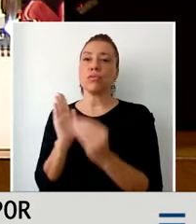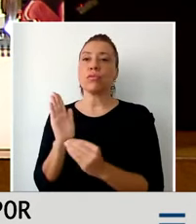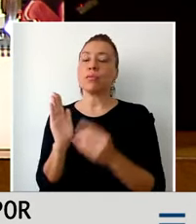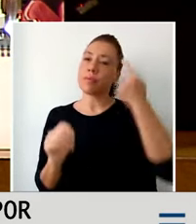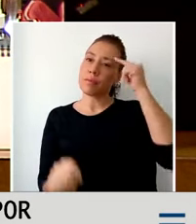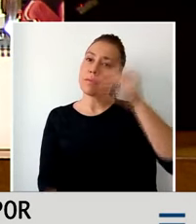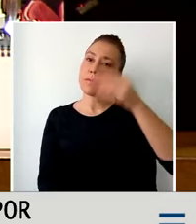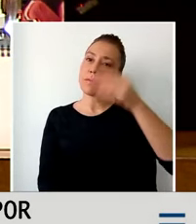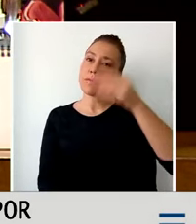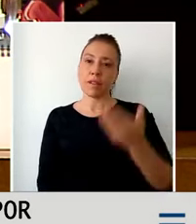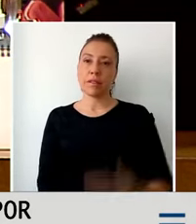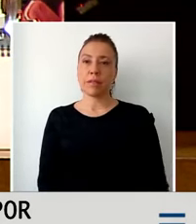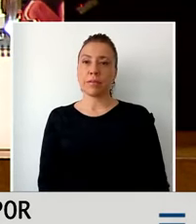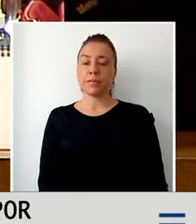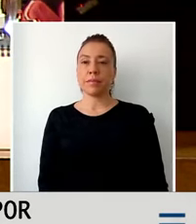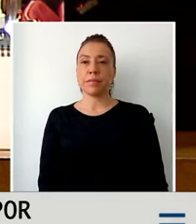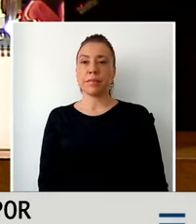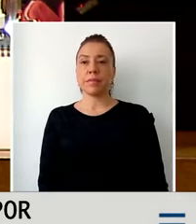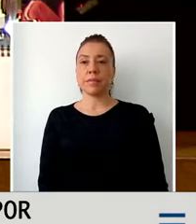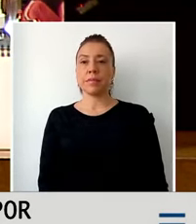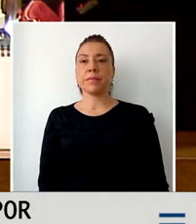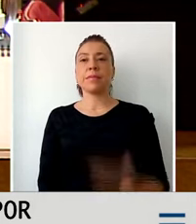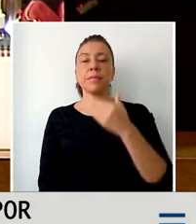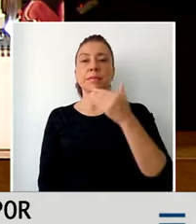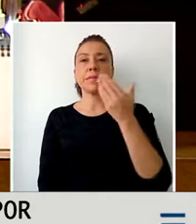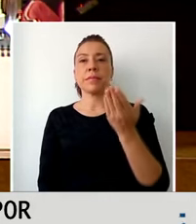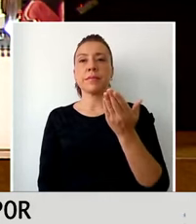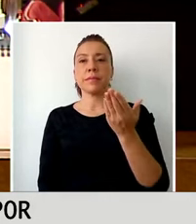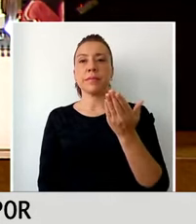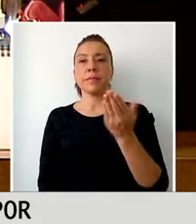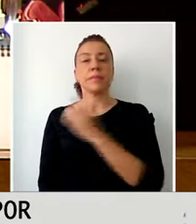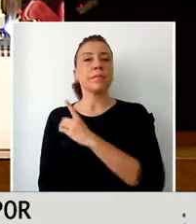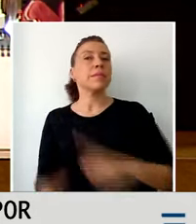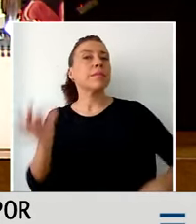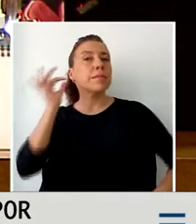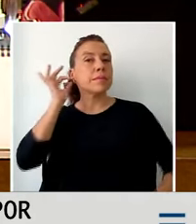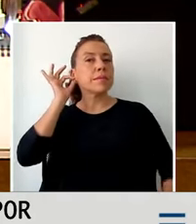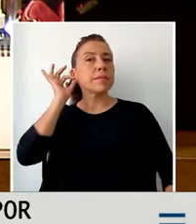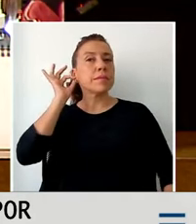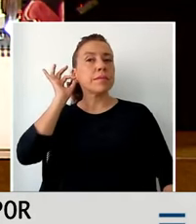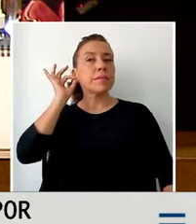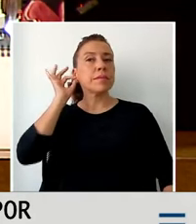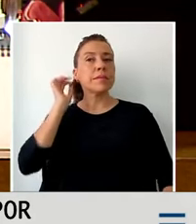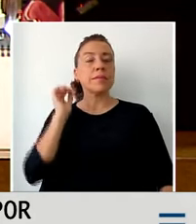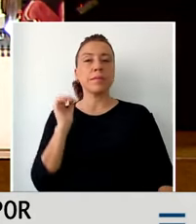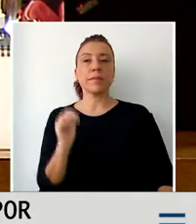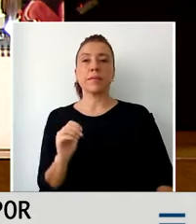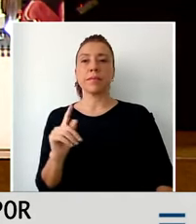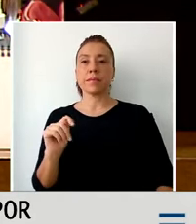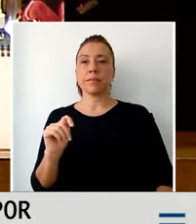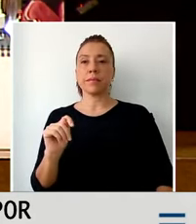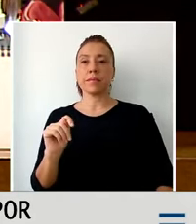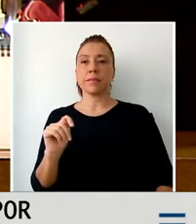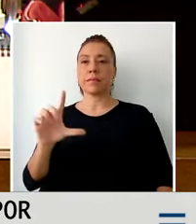palabra Se ofrece la palabra a la diputada Carolina Tello